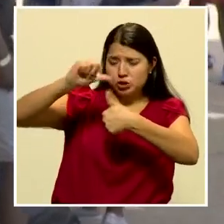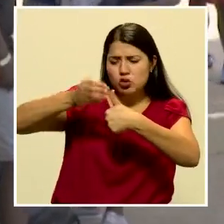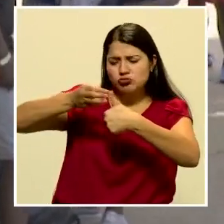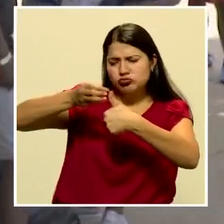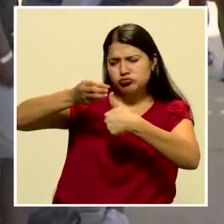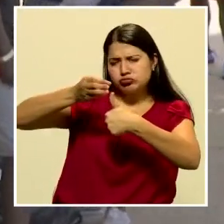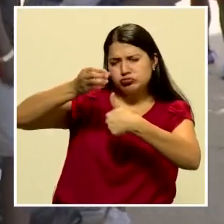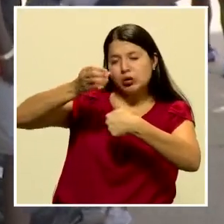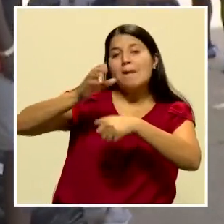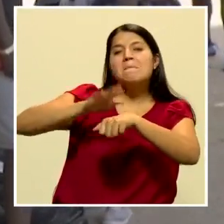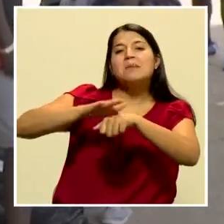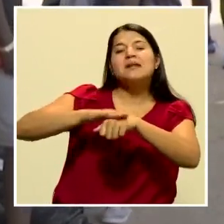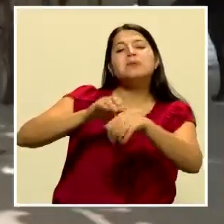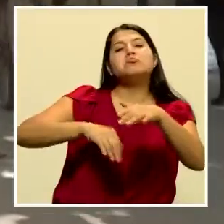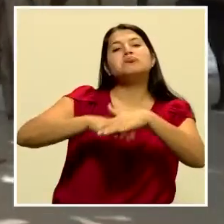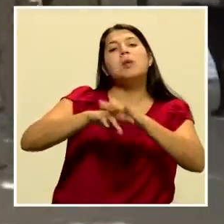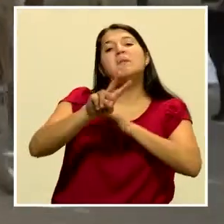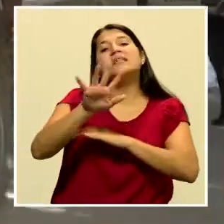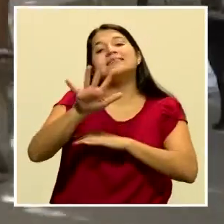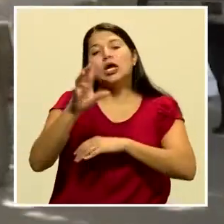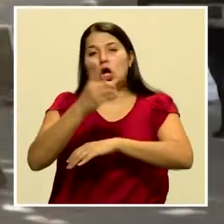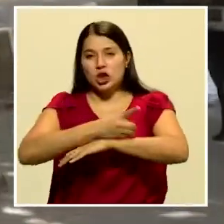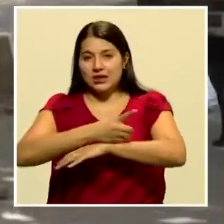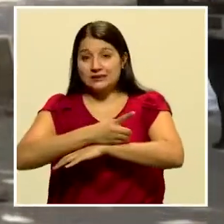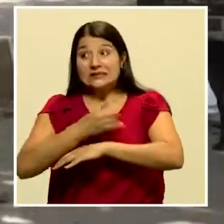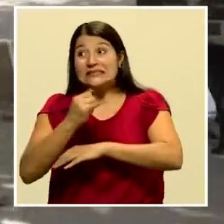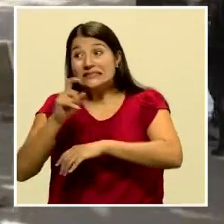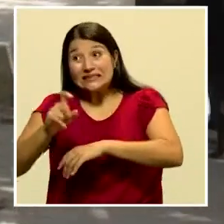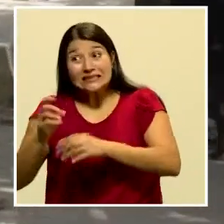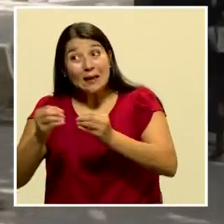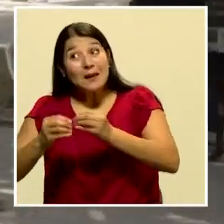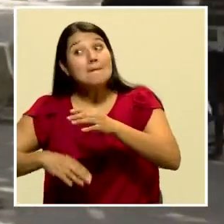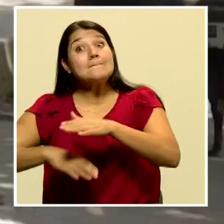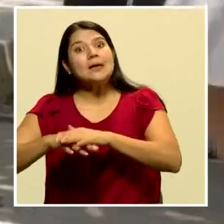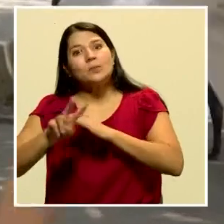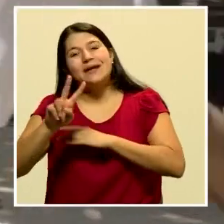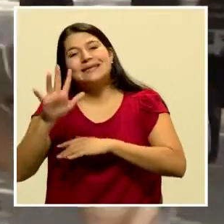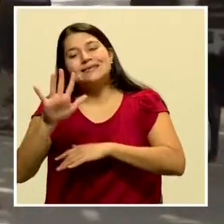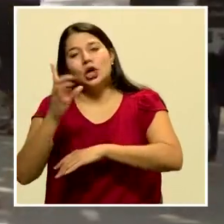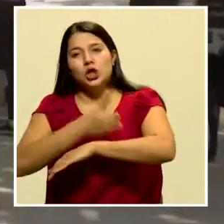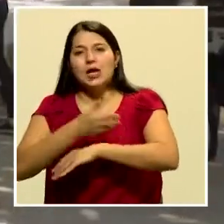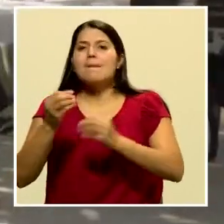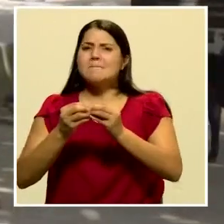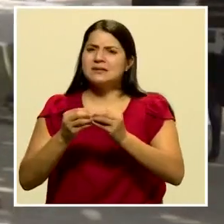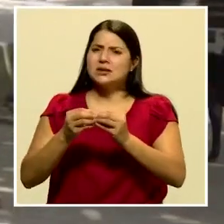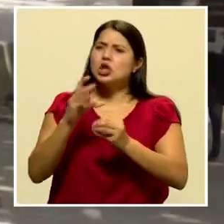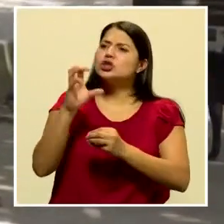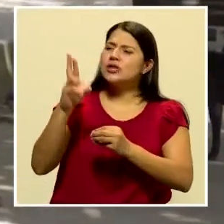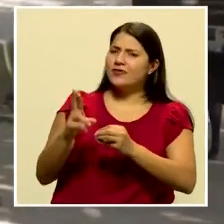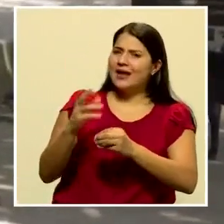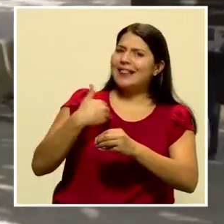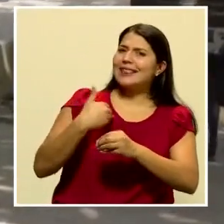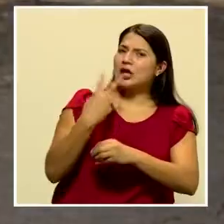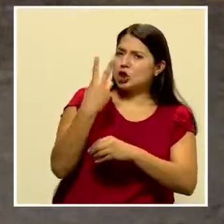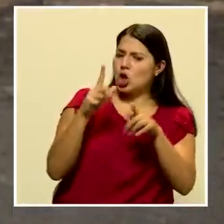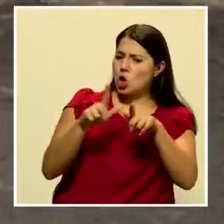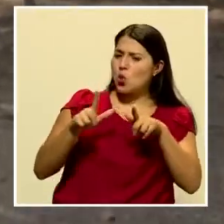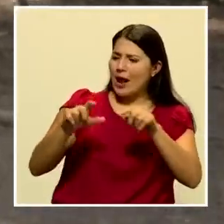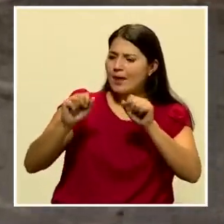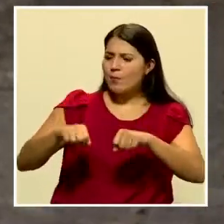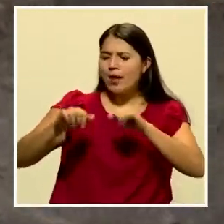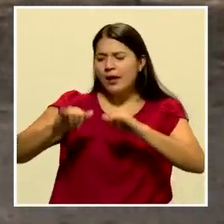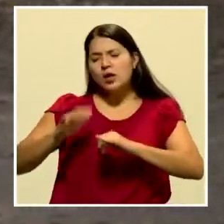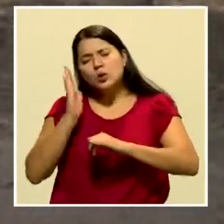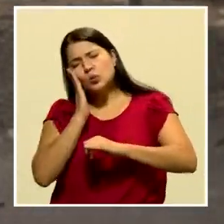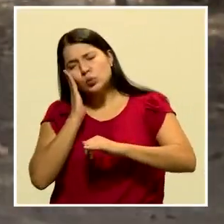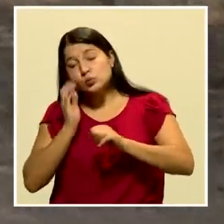25 días más, pues les dan dónde quedarse. Hay 2 refugios en el país y además les dan alimento,